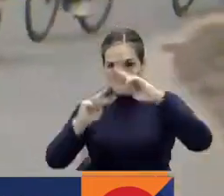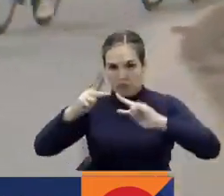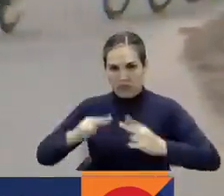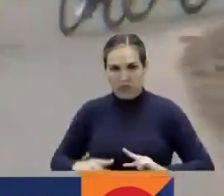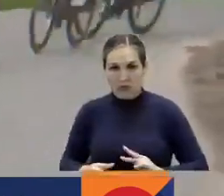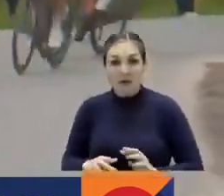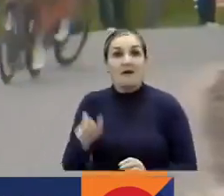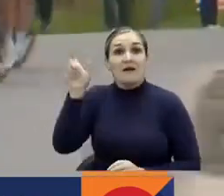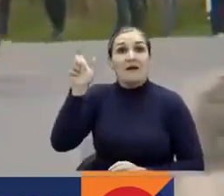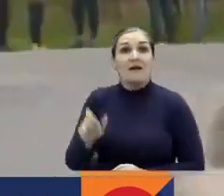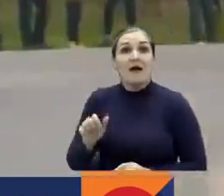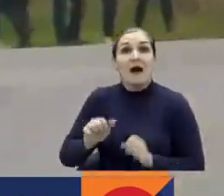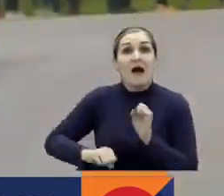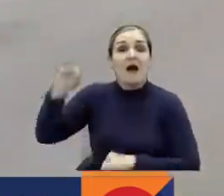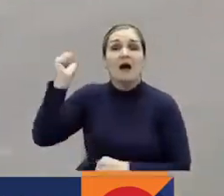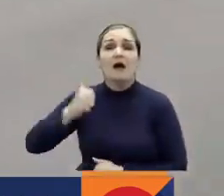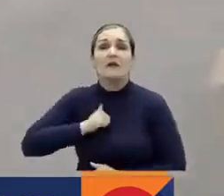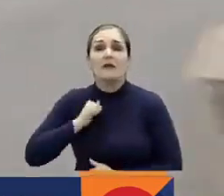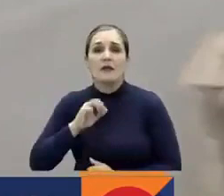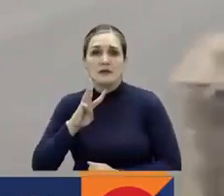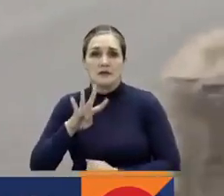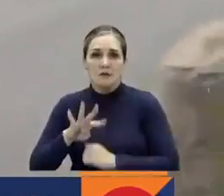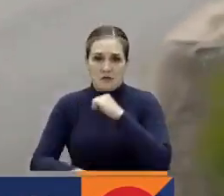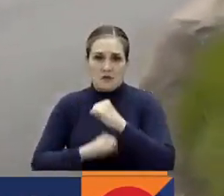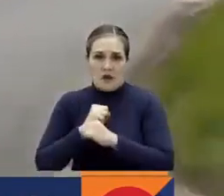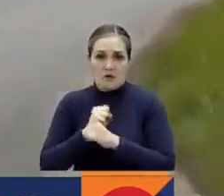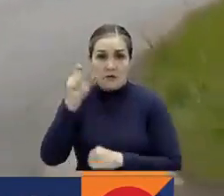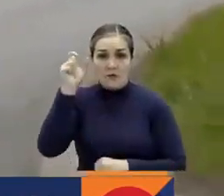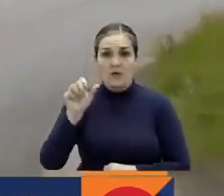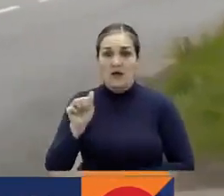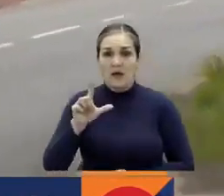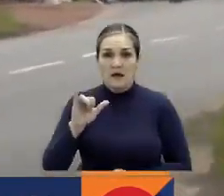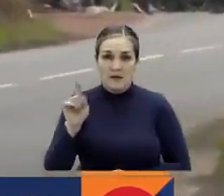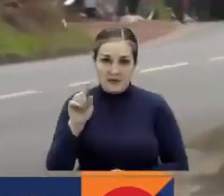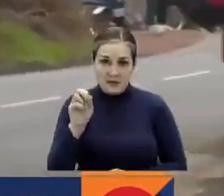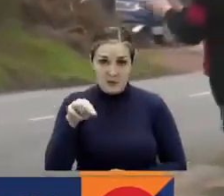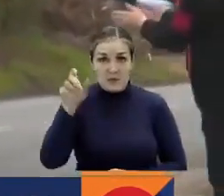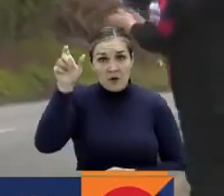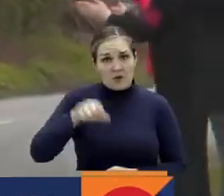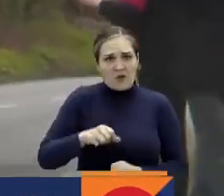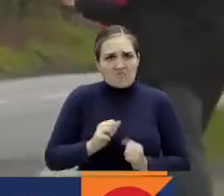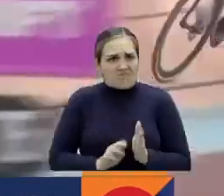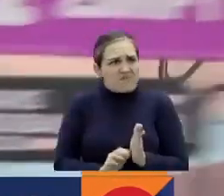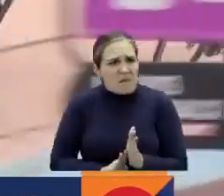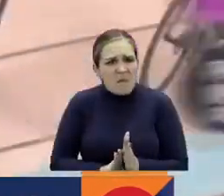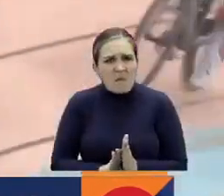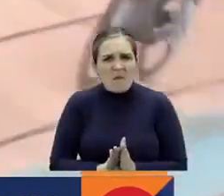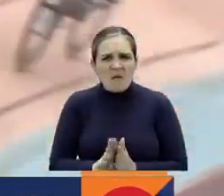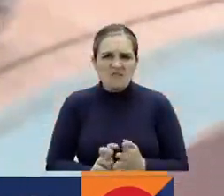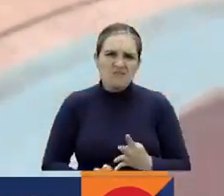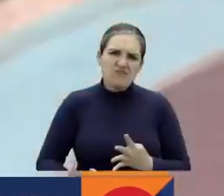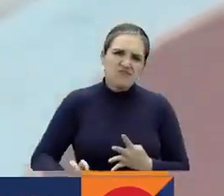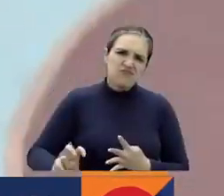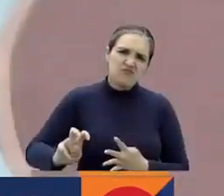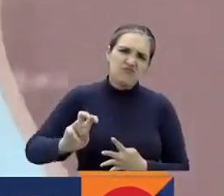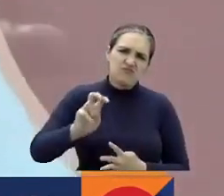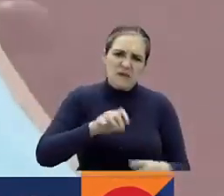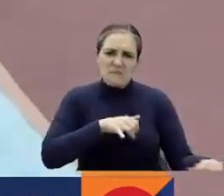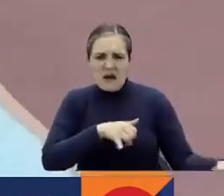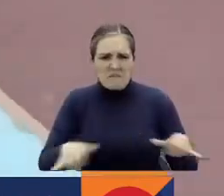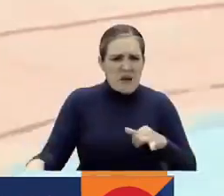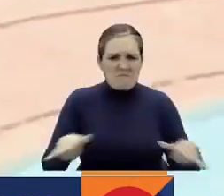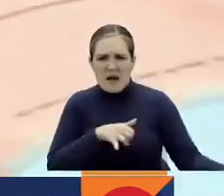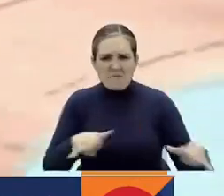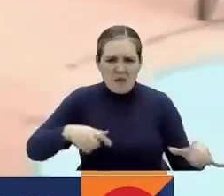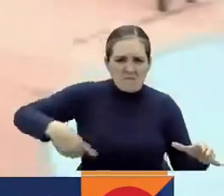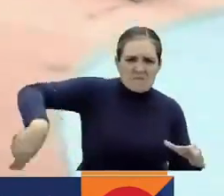caso de la ciclista canadiense de 34 años, Alison Jackson, quien logró mantenerse en la cabeza de la carrera y rematar con un